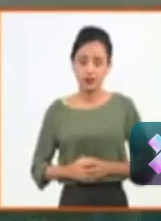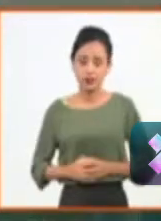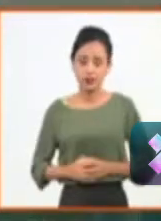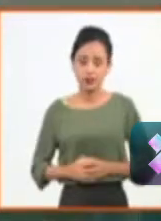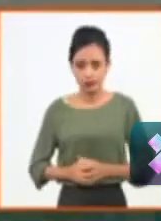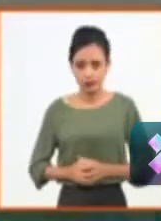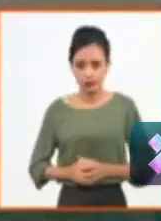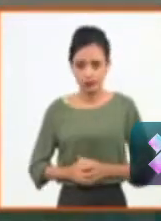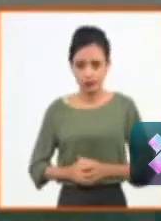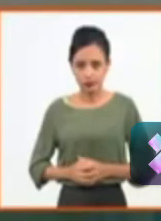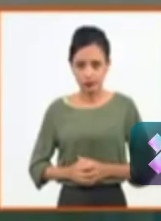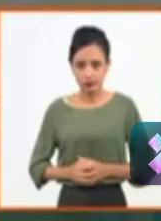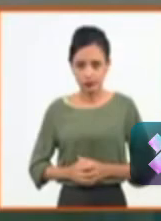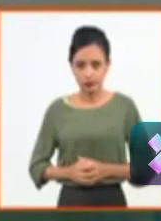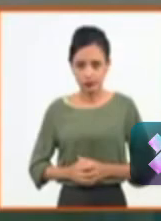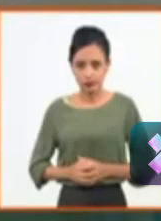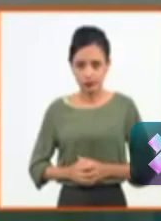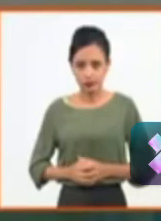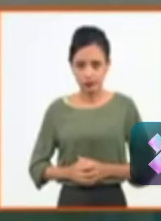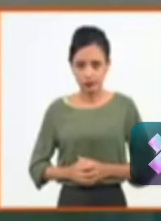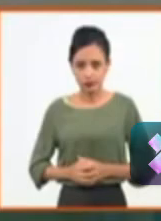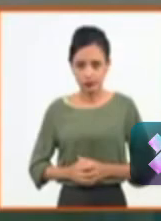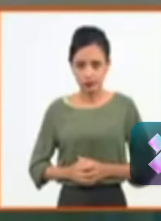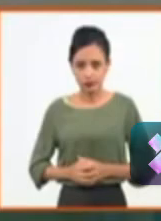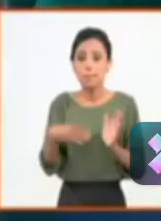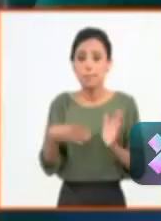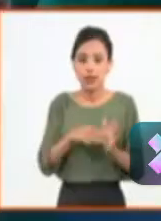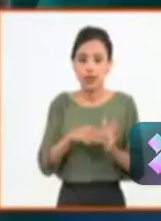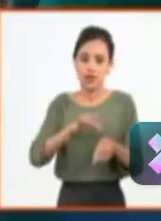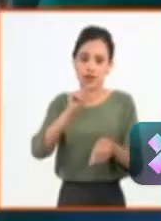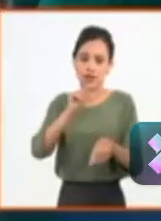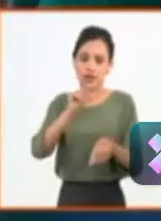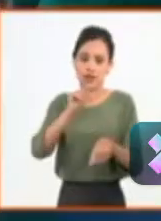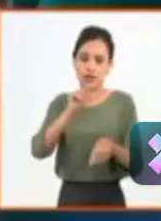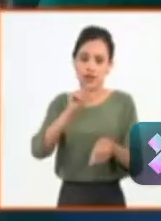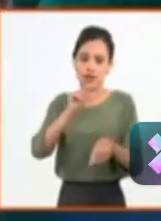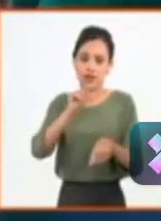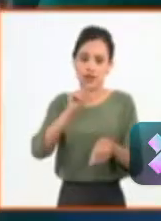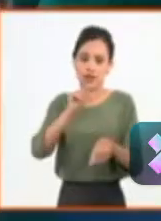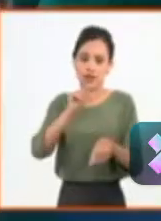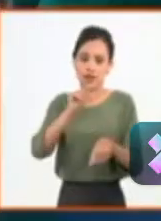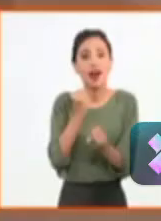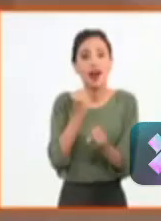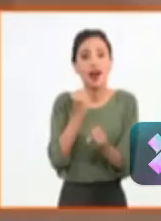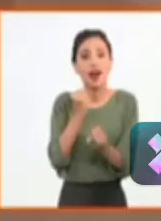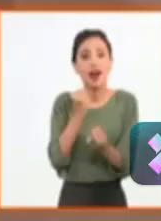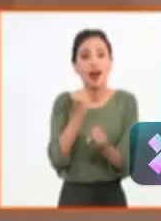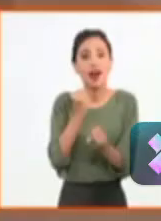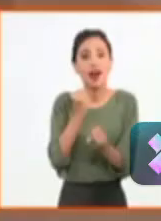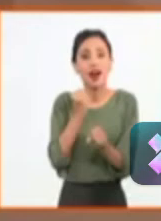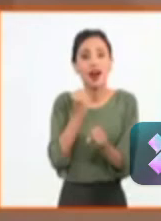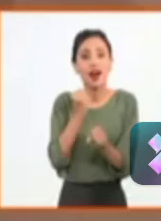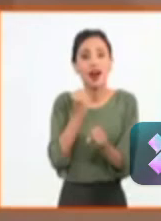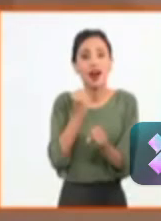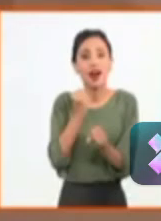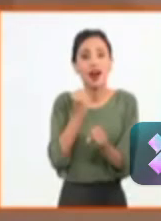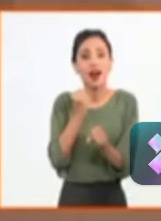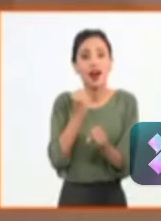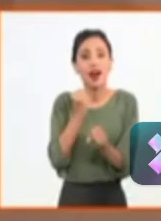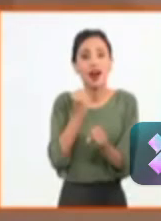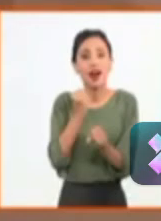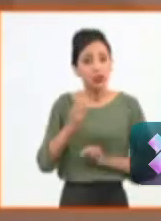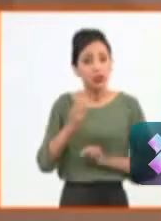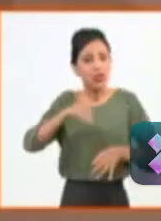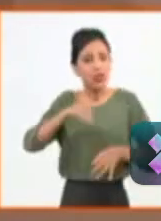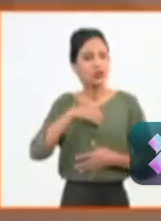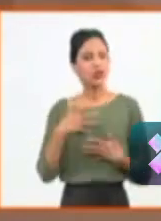nos quedan 3.000 vidas por las que luchar. Y creo que eso es lo que nos hace cada día, que a pesar del cansancio nos